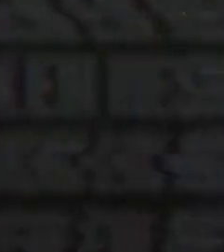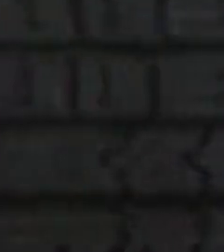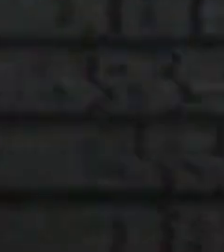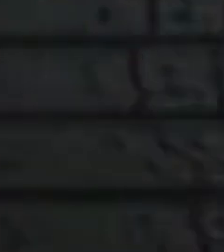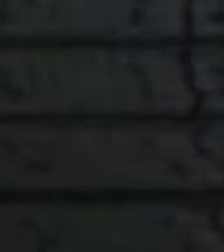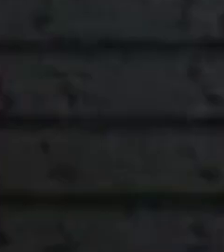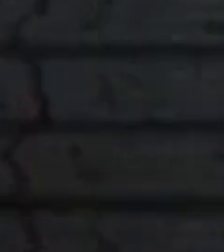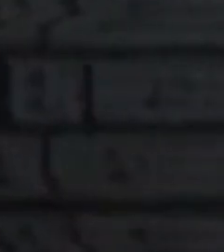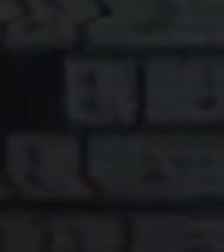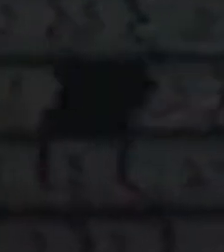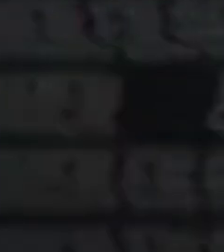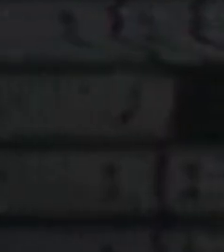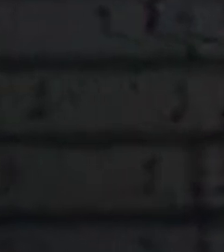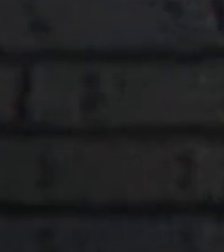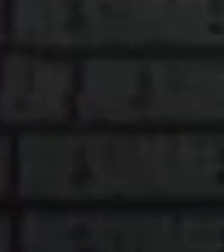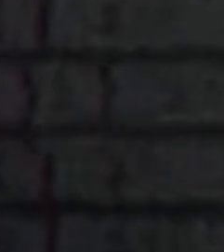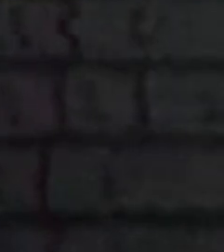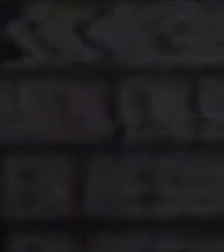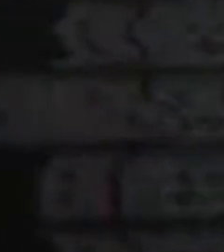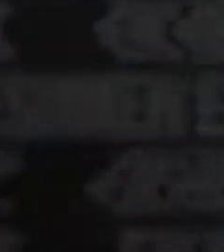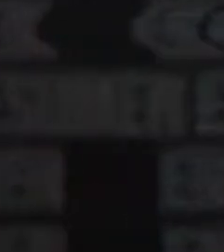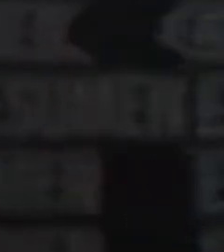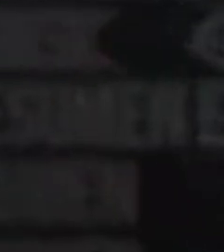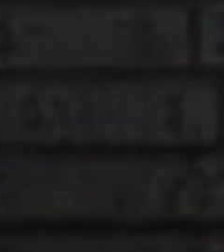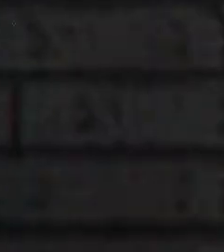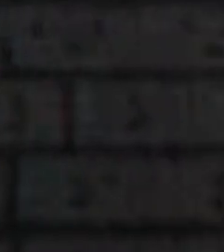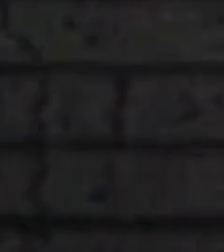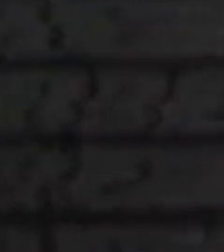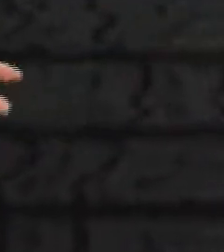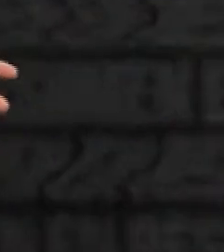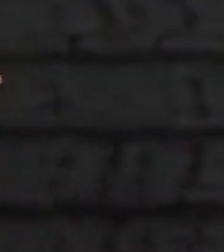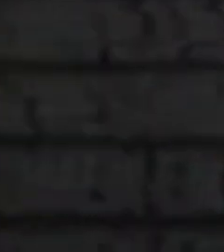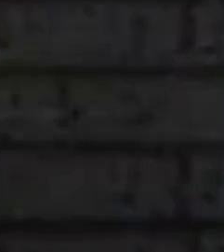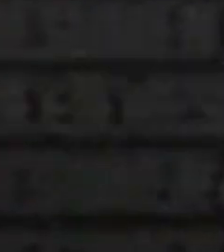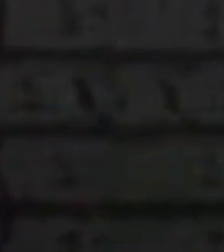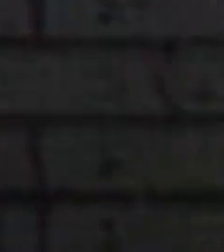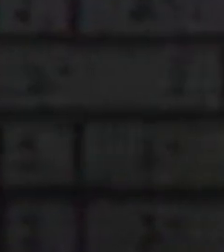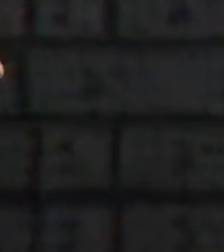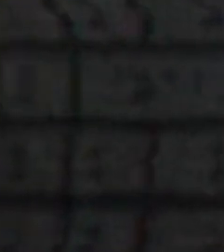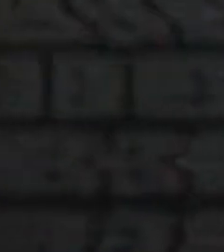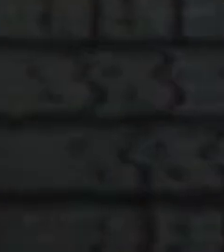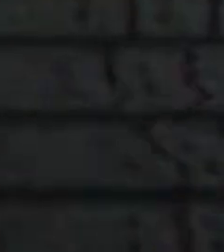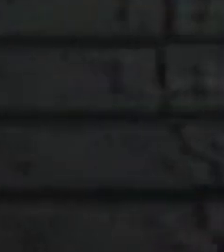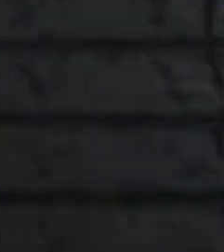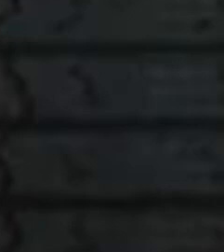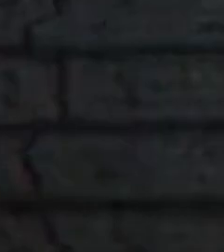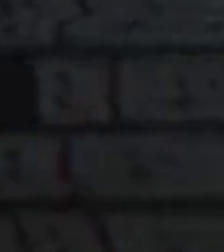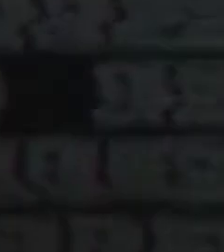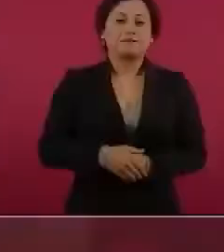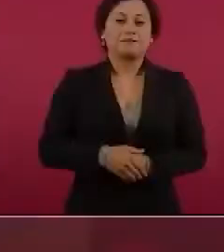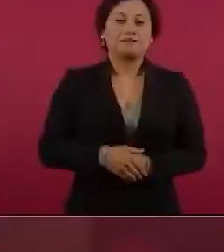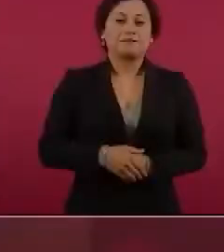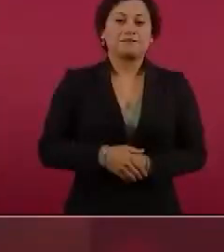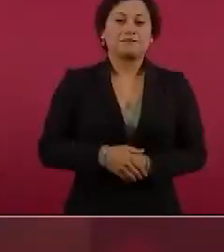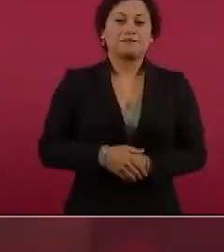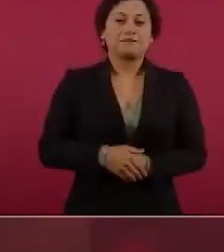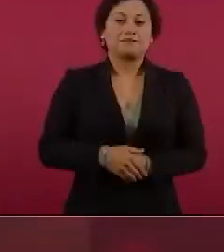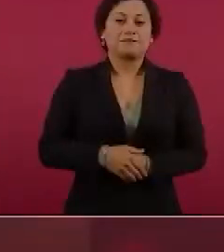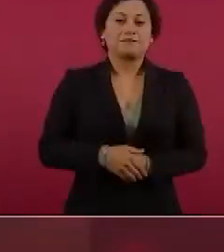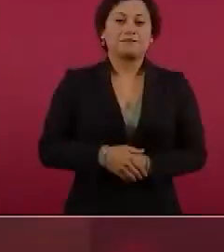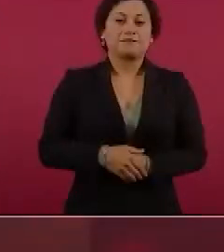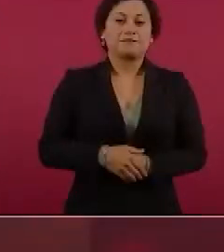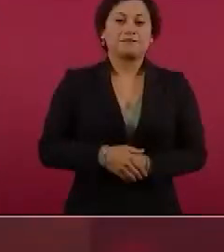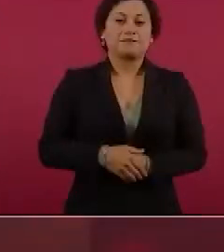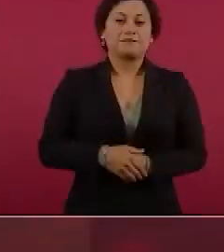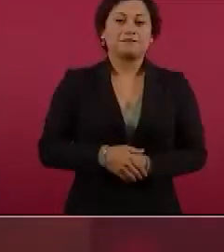plan antiinflacionario es la licencia única ante Cofepris y Senasica, esto no quiere decir que los alimentos nos vayan a llegar